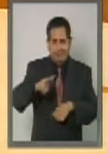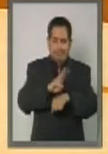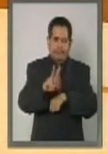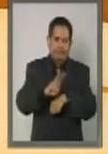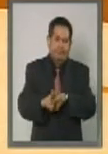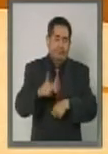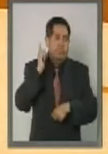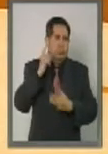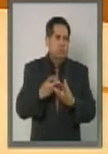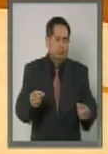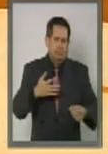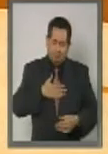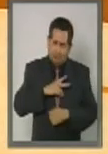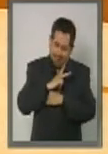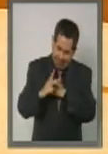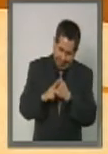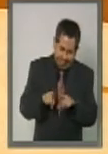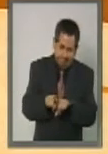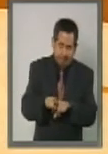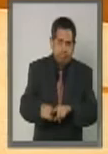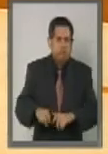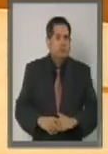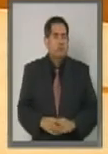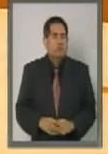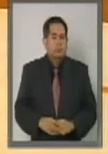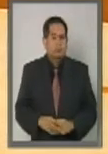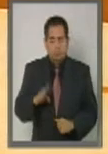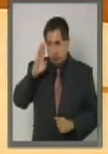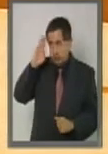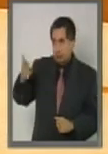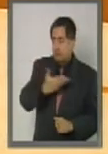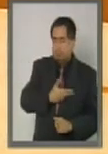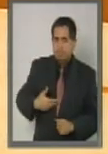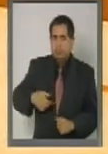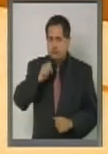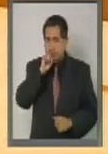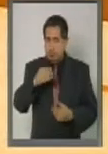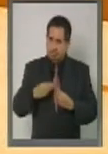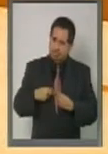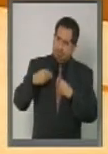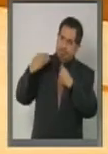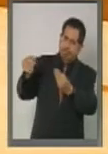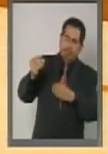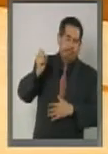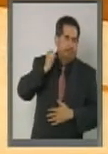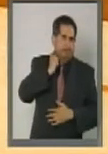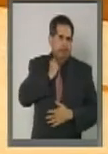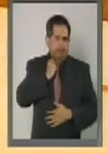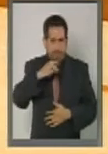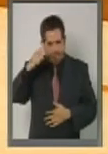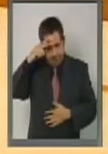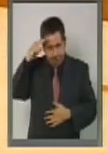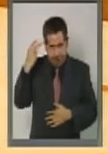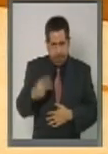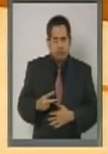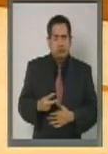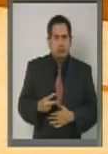este país hermano. Señor presidente, me permito entregar al Senado de la República